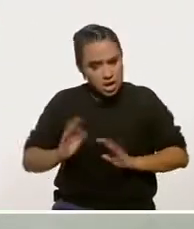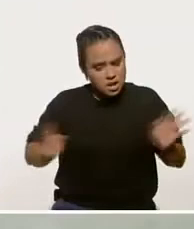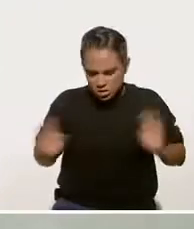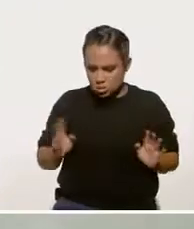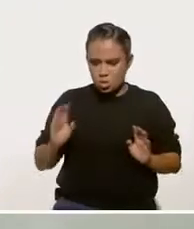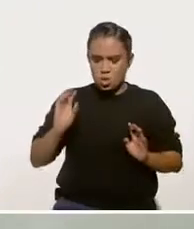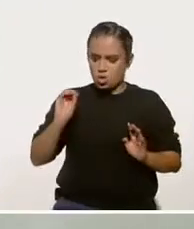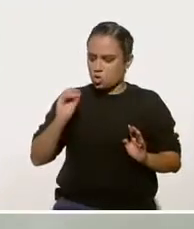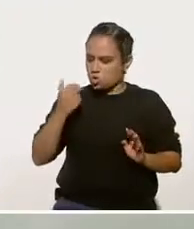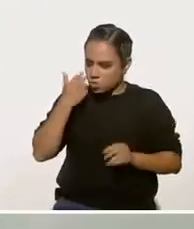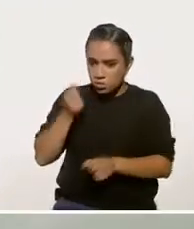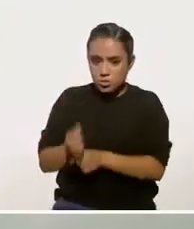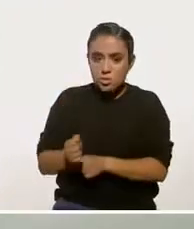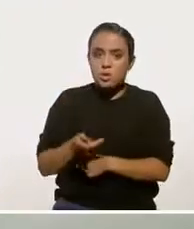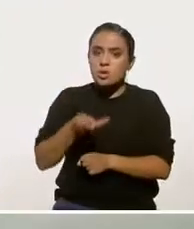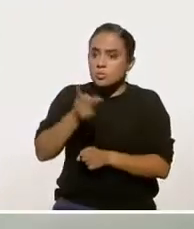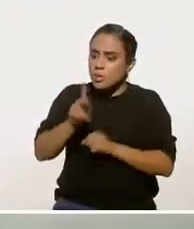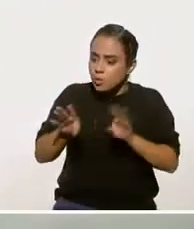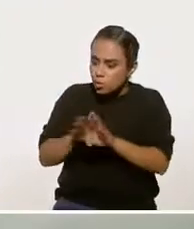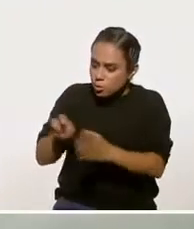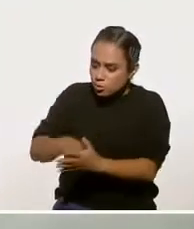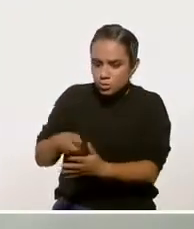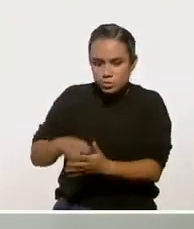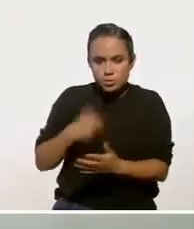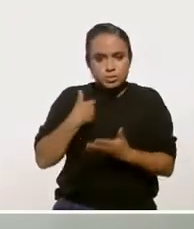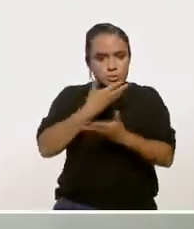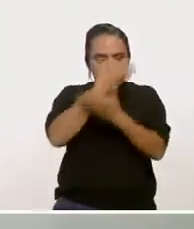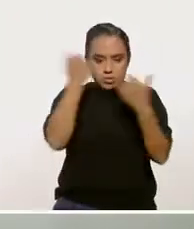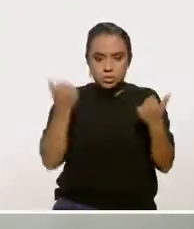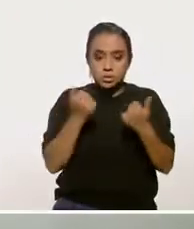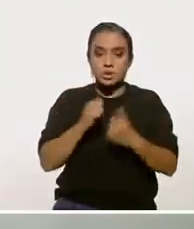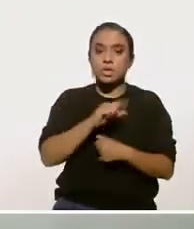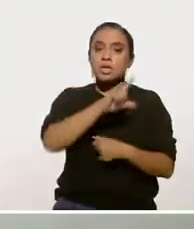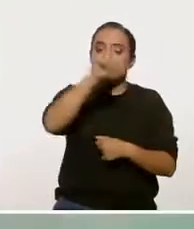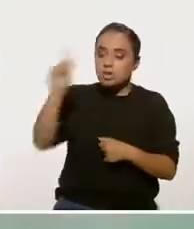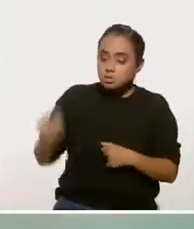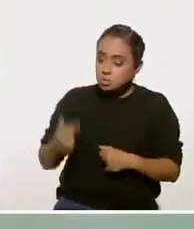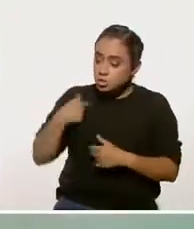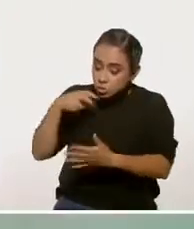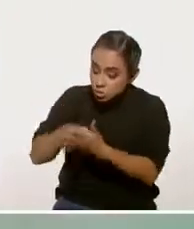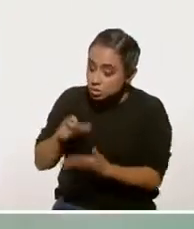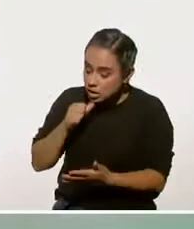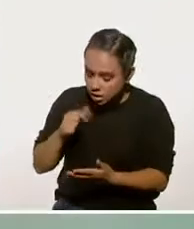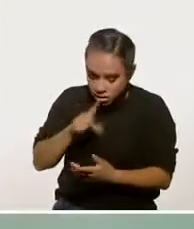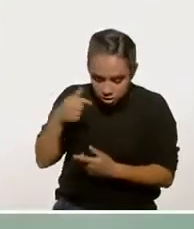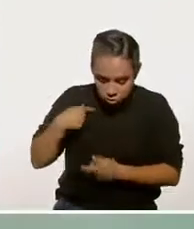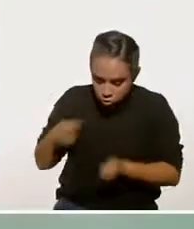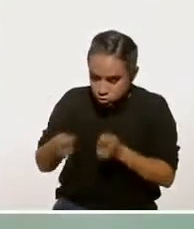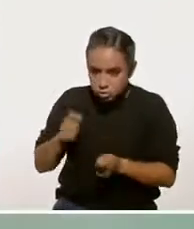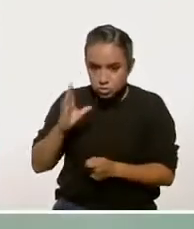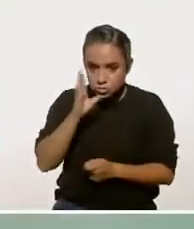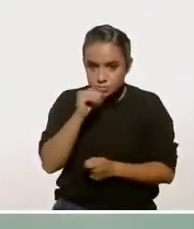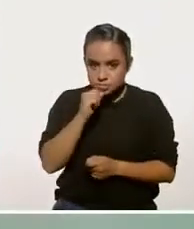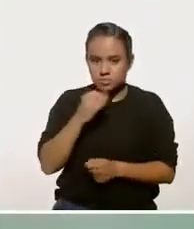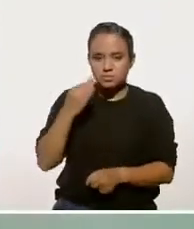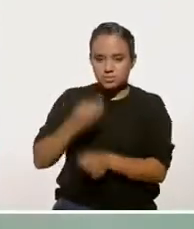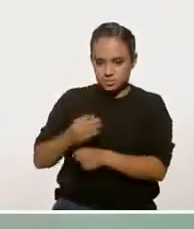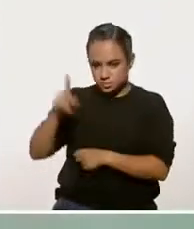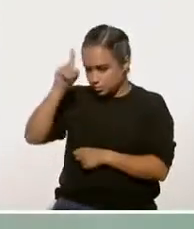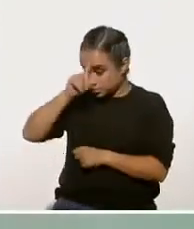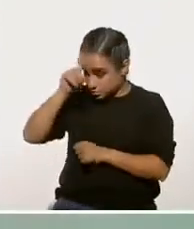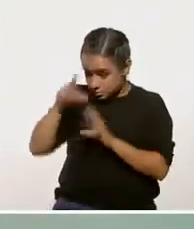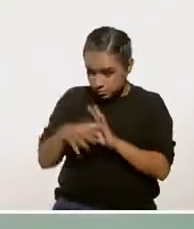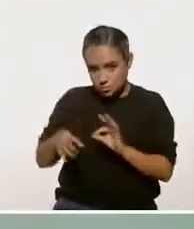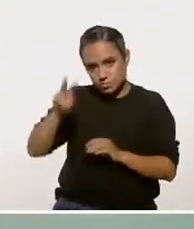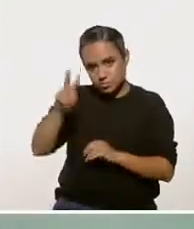ser violento, pero no sé qué otra cosa hacer, y entonces tengo miedo de que se me salga de las manos, ¿no? Entonces, estas recomendaciones que nos dices, yo creo que